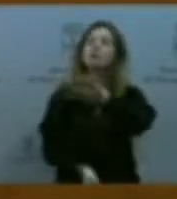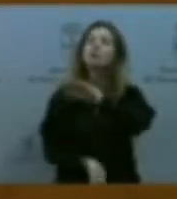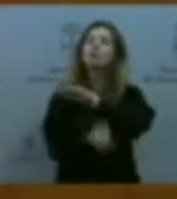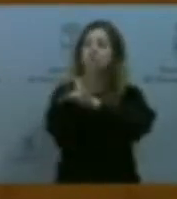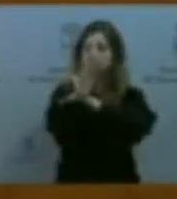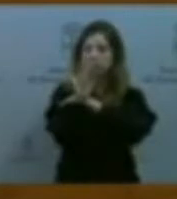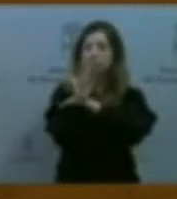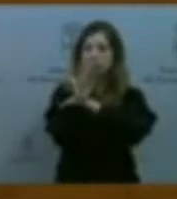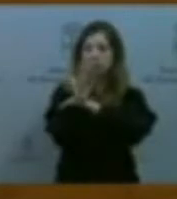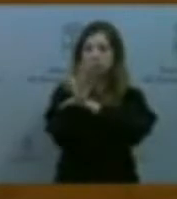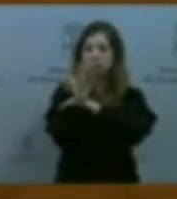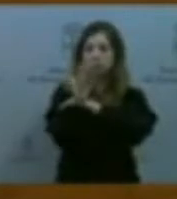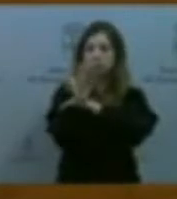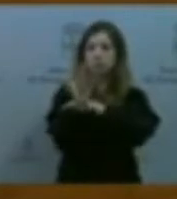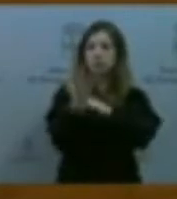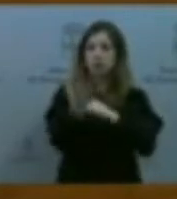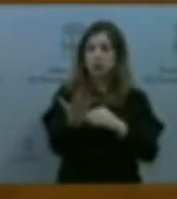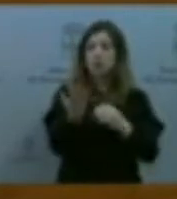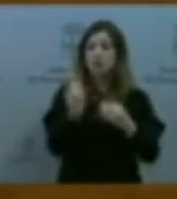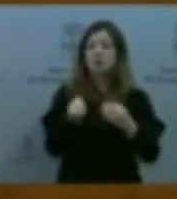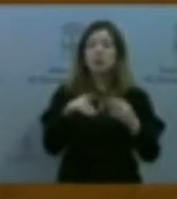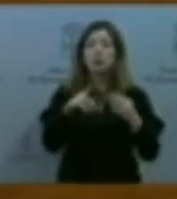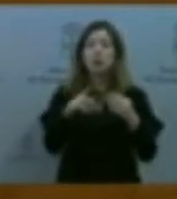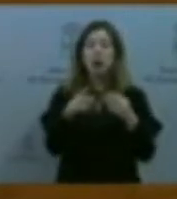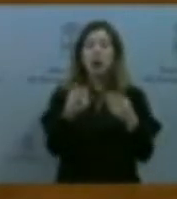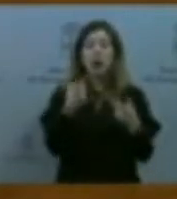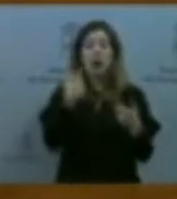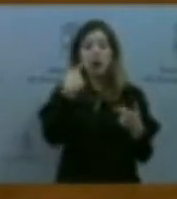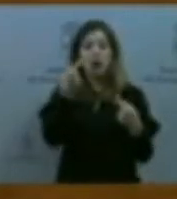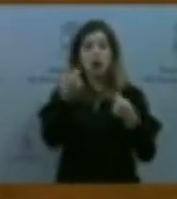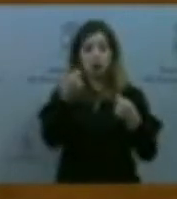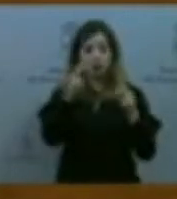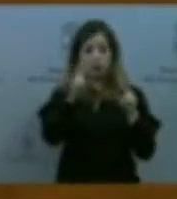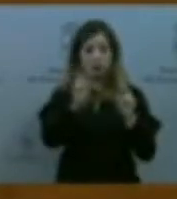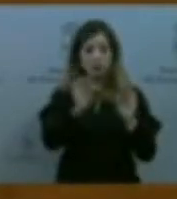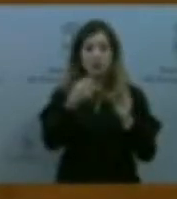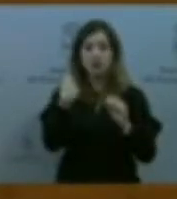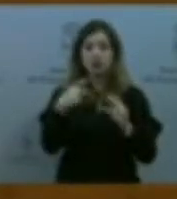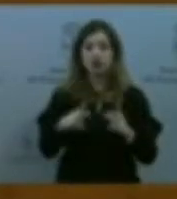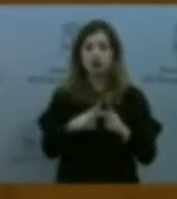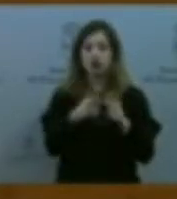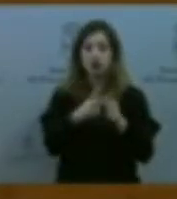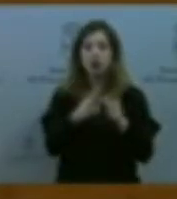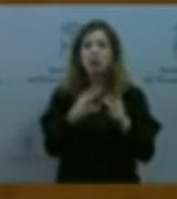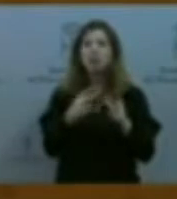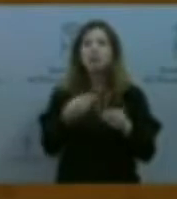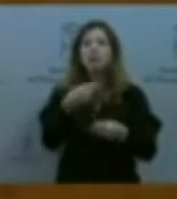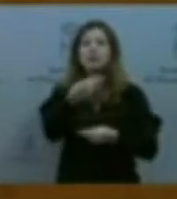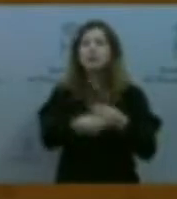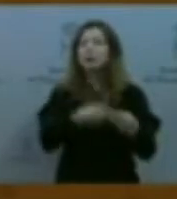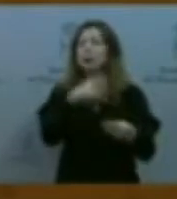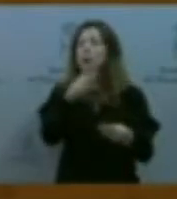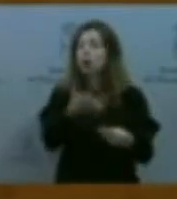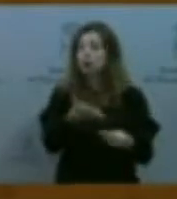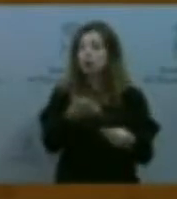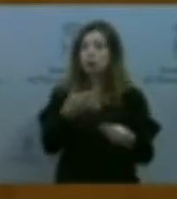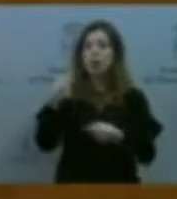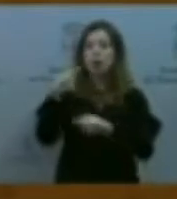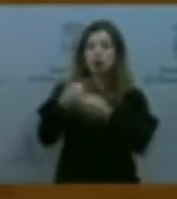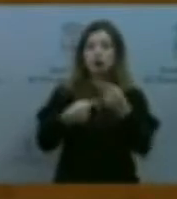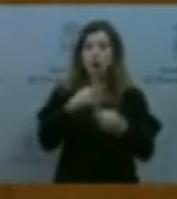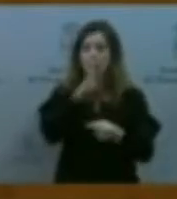la figura, se hizo probablemente consecuencia directa de los rigores